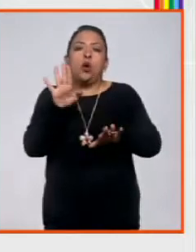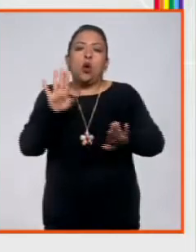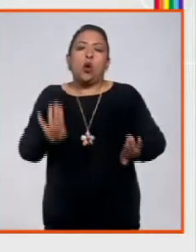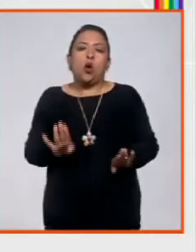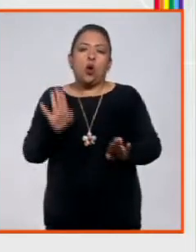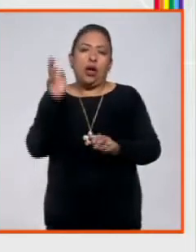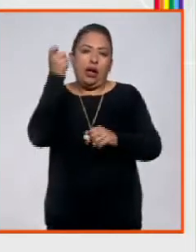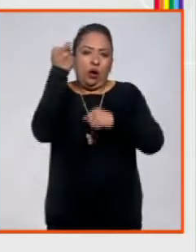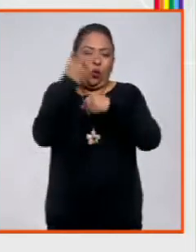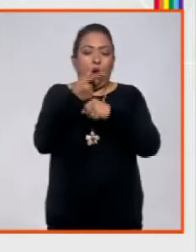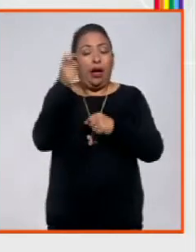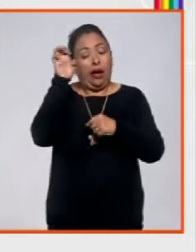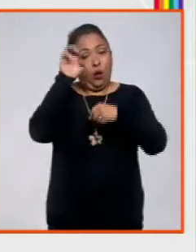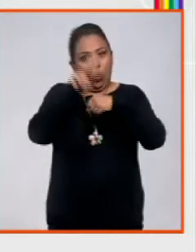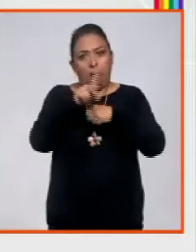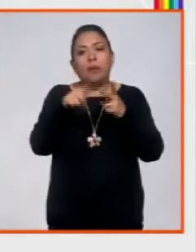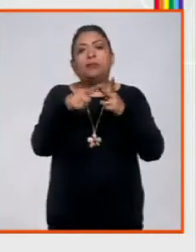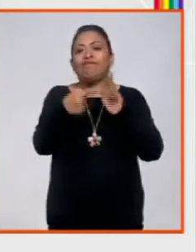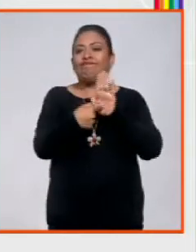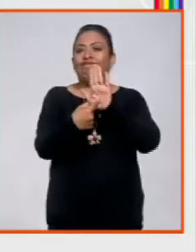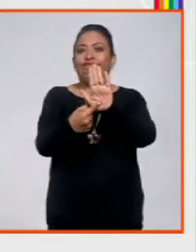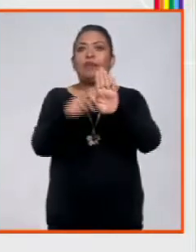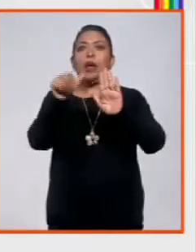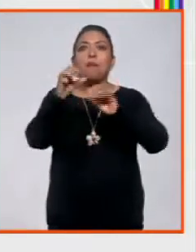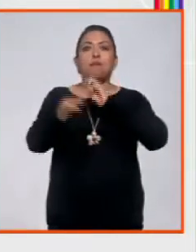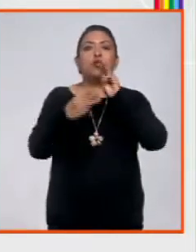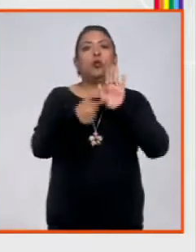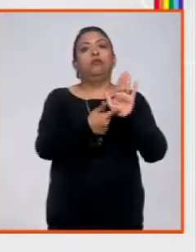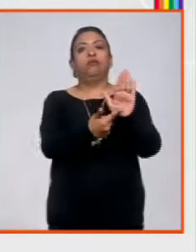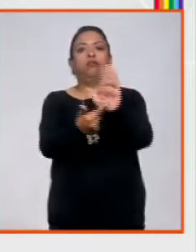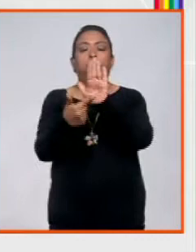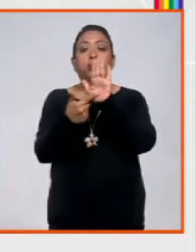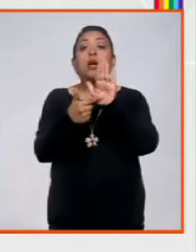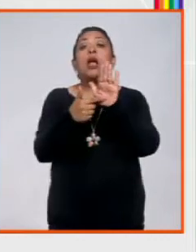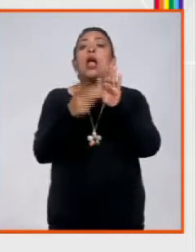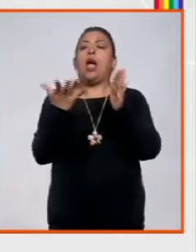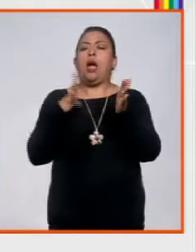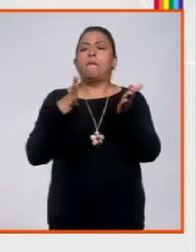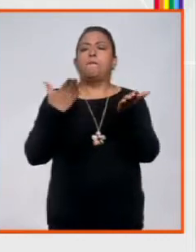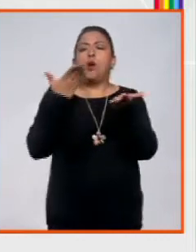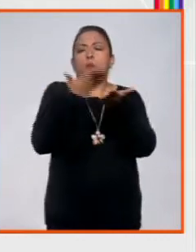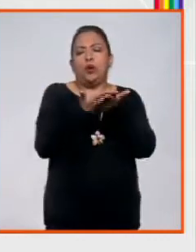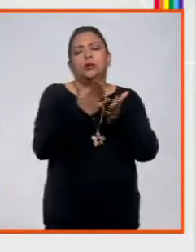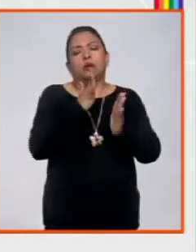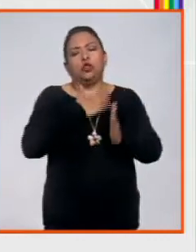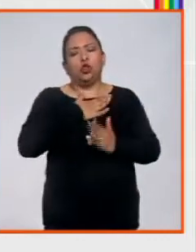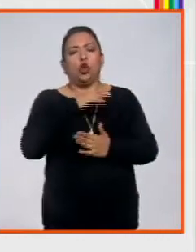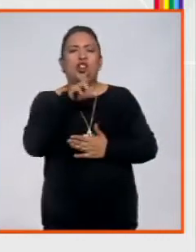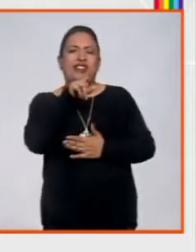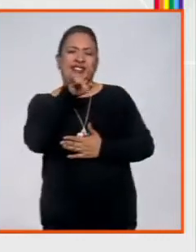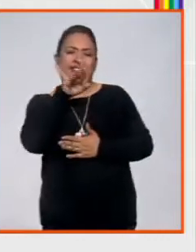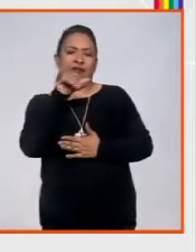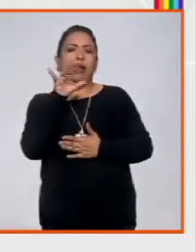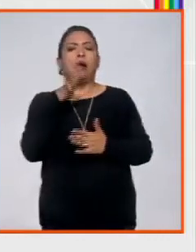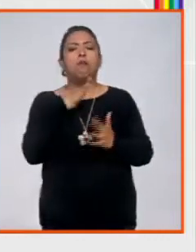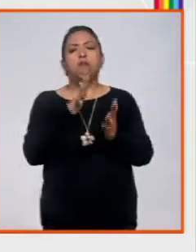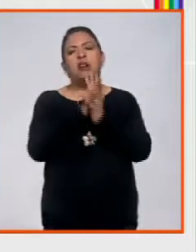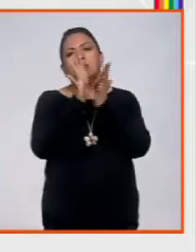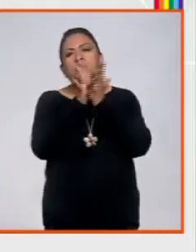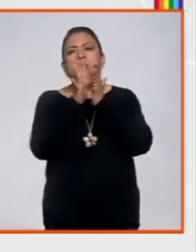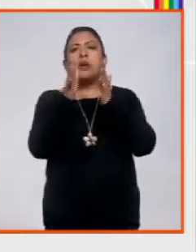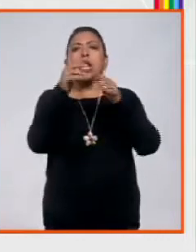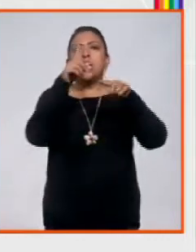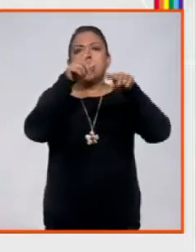carta de presentación del méxico moderno hacia el mundo y de volver a participar con una propuesta que sea una obra